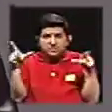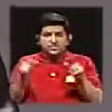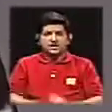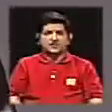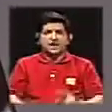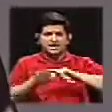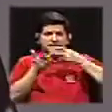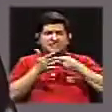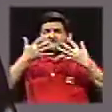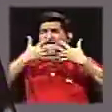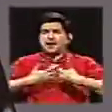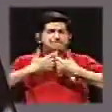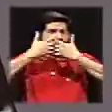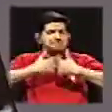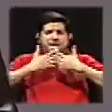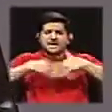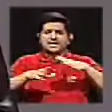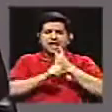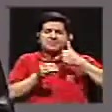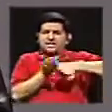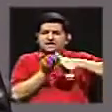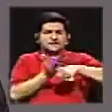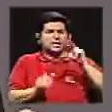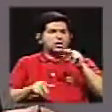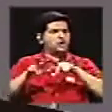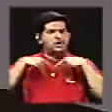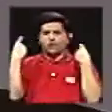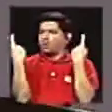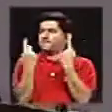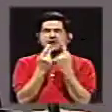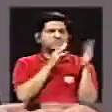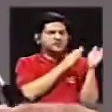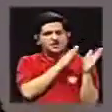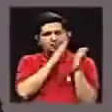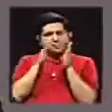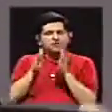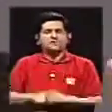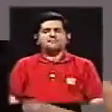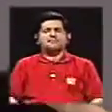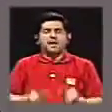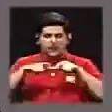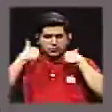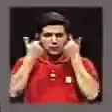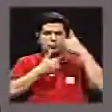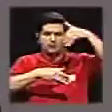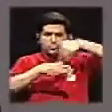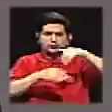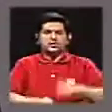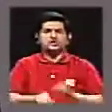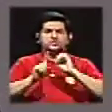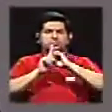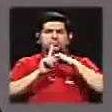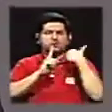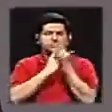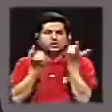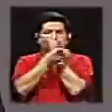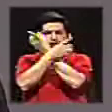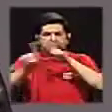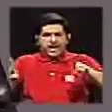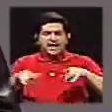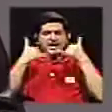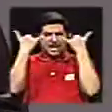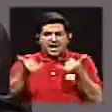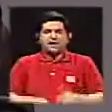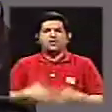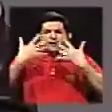convierte en una maquinaria electoral. Ya deja de ser el partido que forma sus cuadros dentro de la socialdemocracia y pasa a